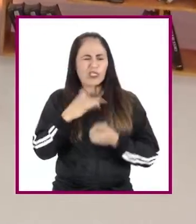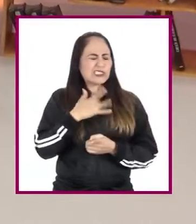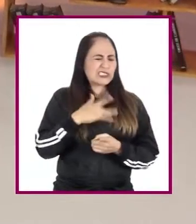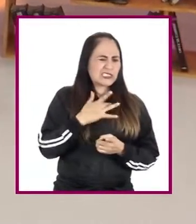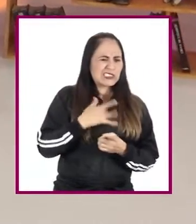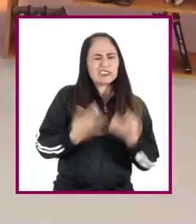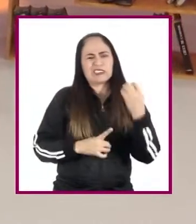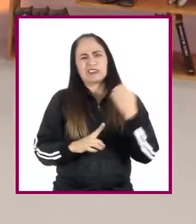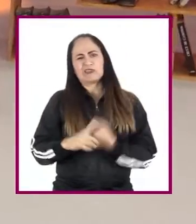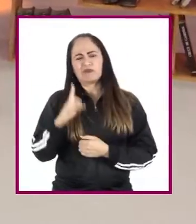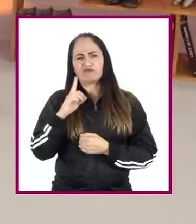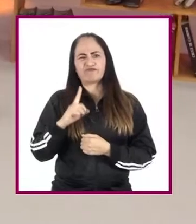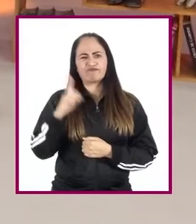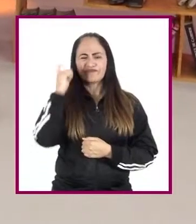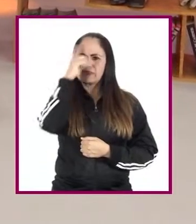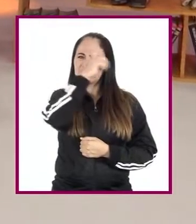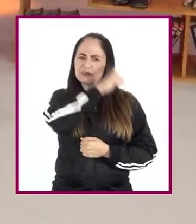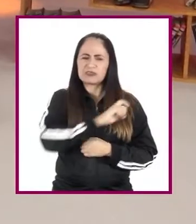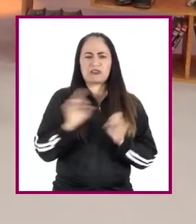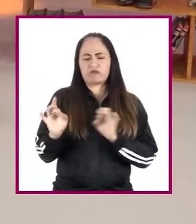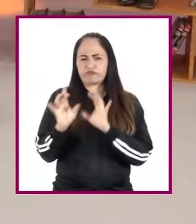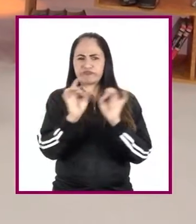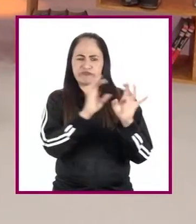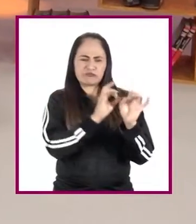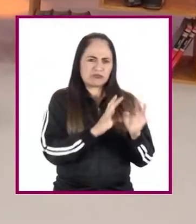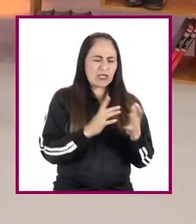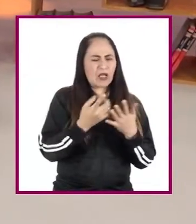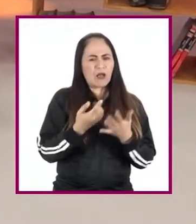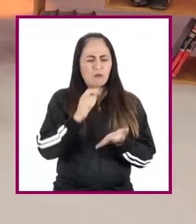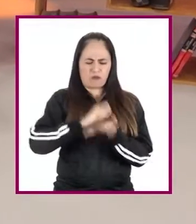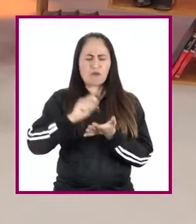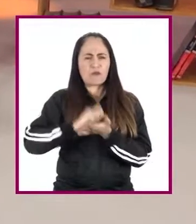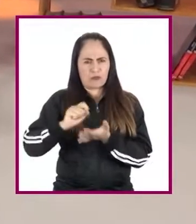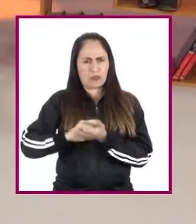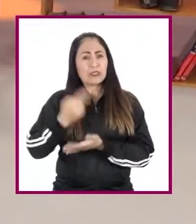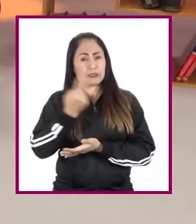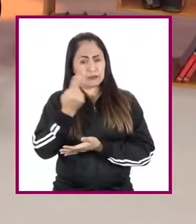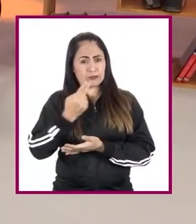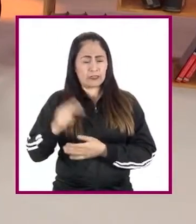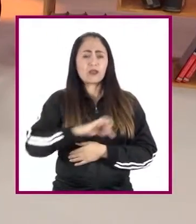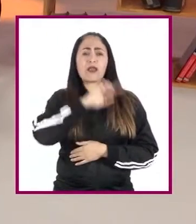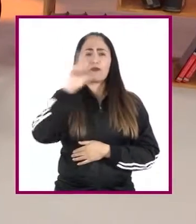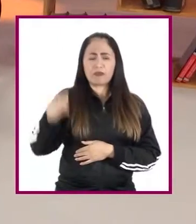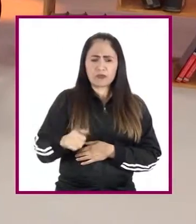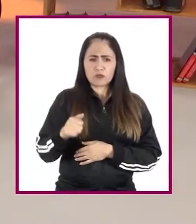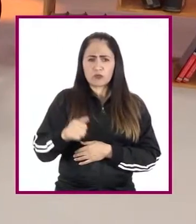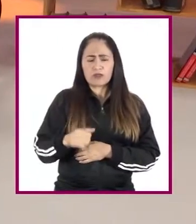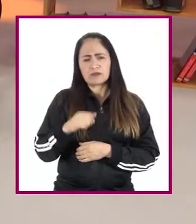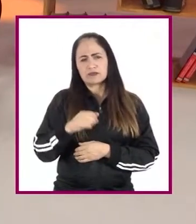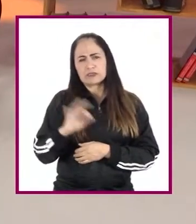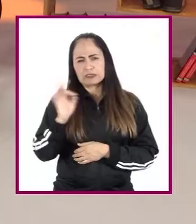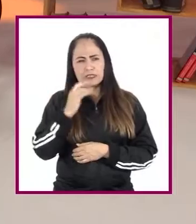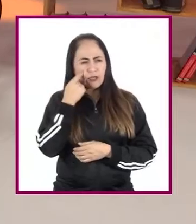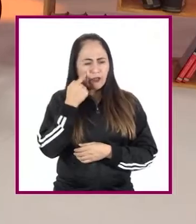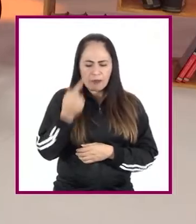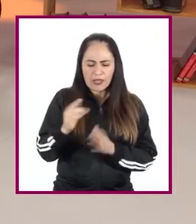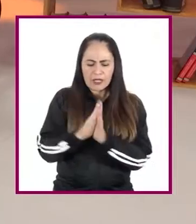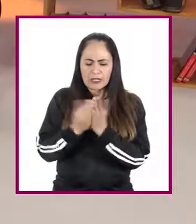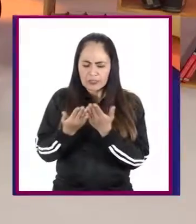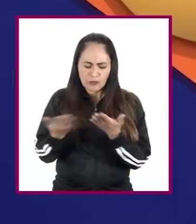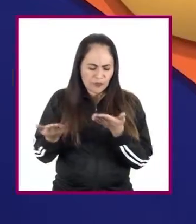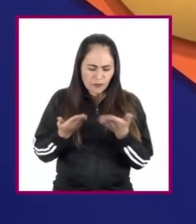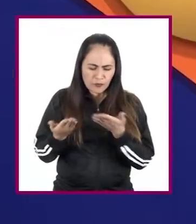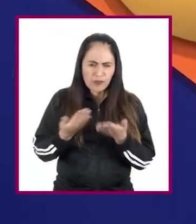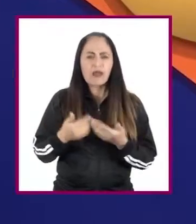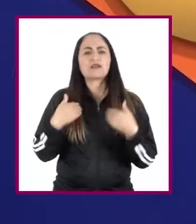inquietudes, dificultades que surjan al resolver los planteamientos, pues muchas de estas las podrán resolver al momento de consultar su libro de